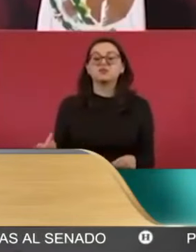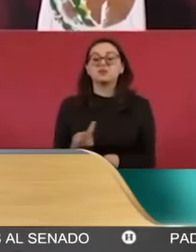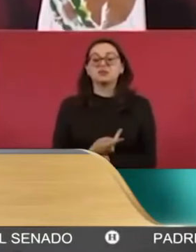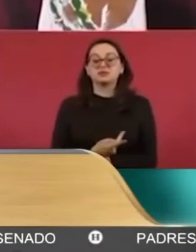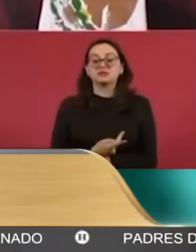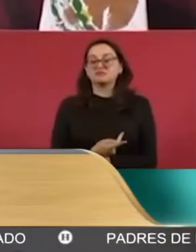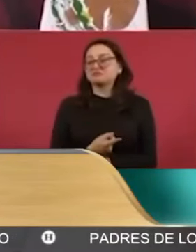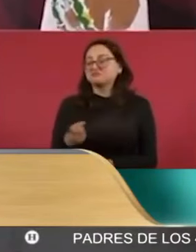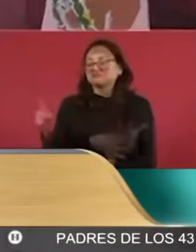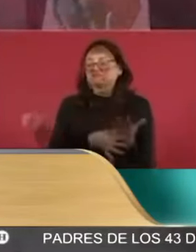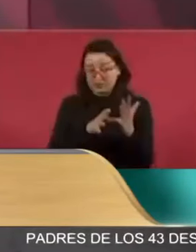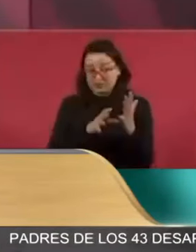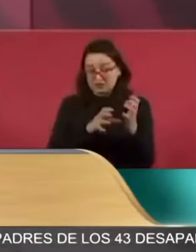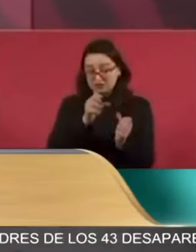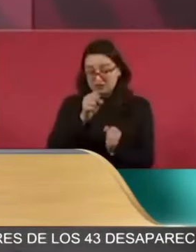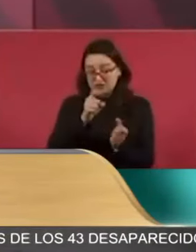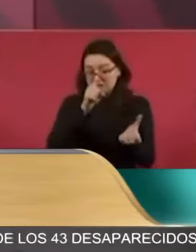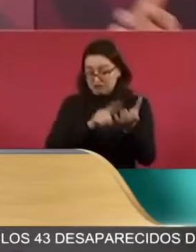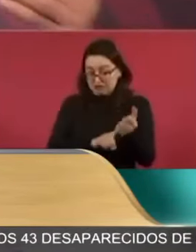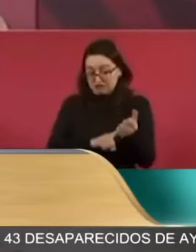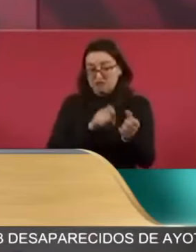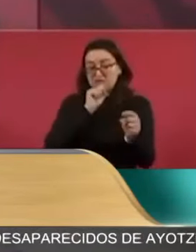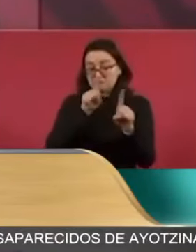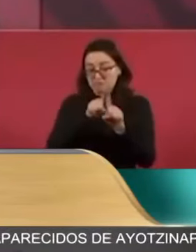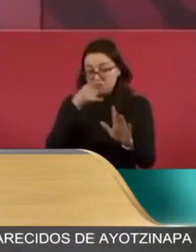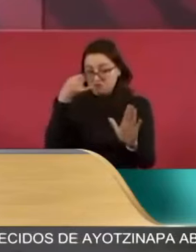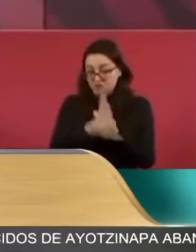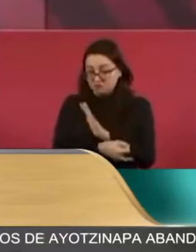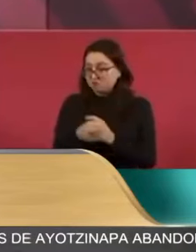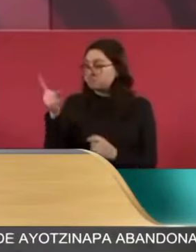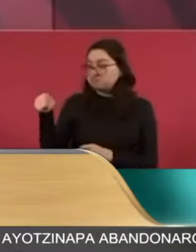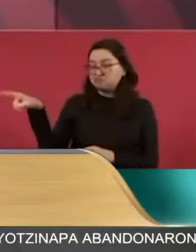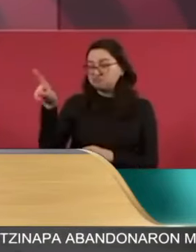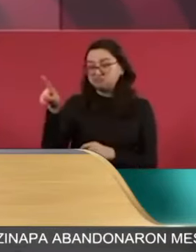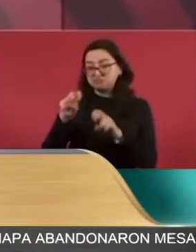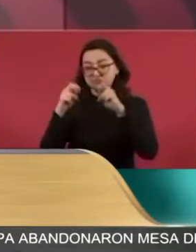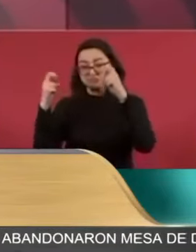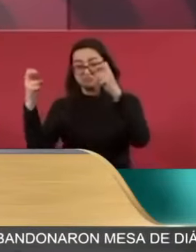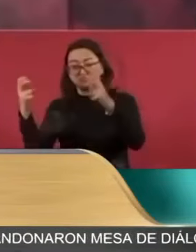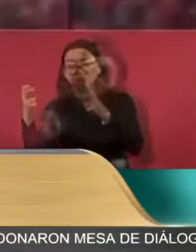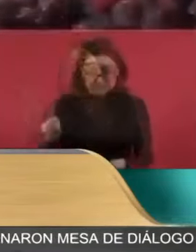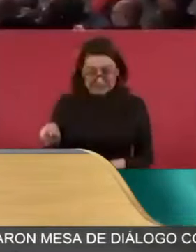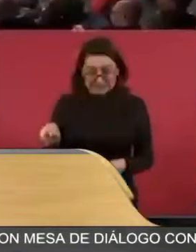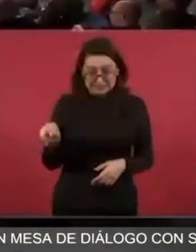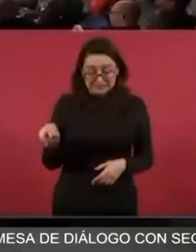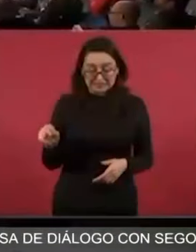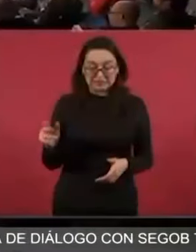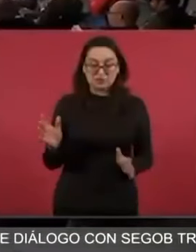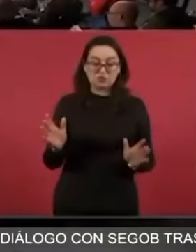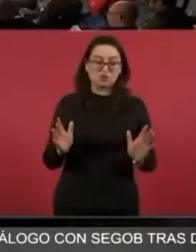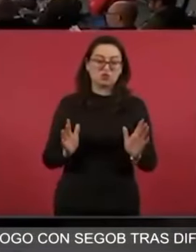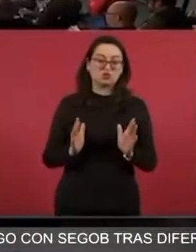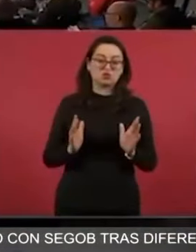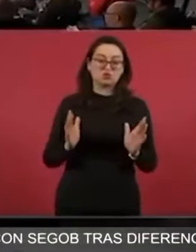no la respetan y empiezan a retorcer, pues no